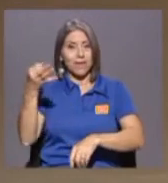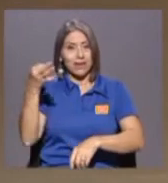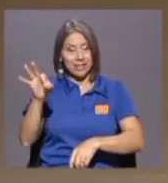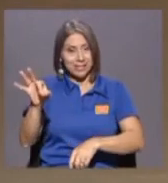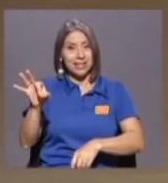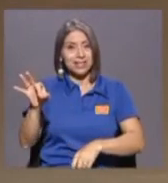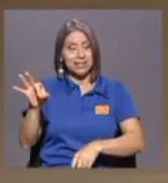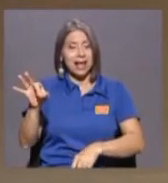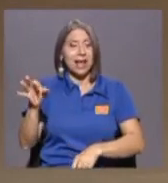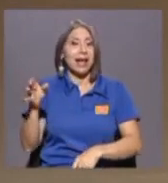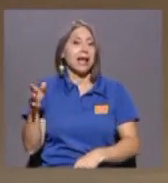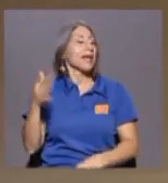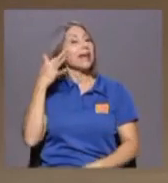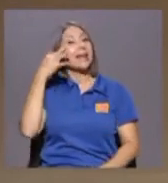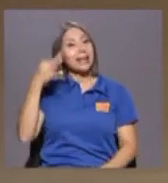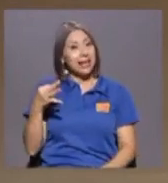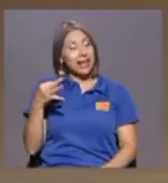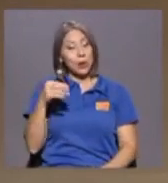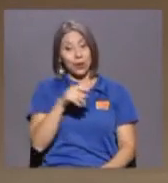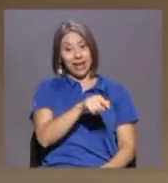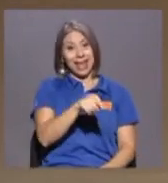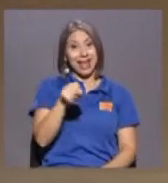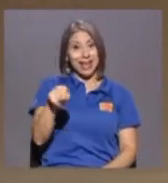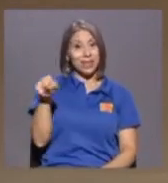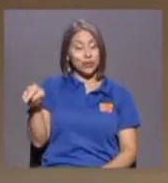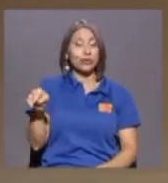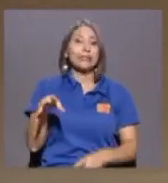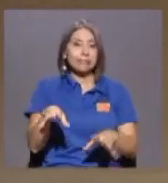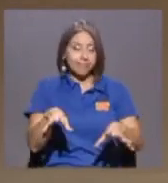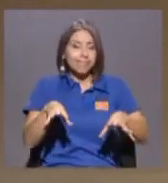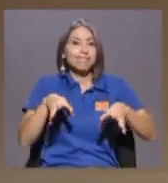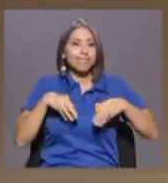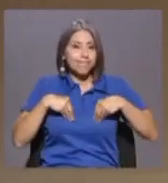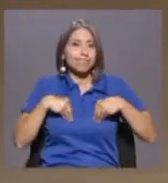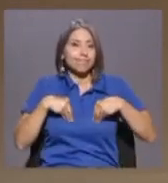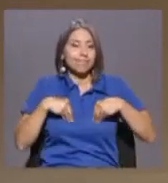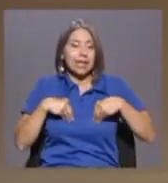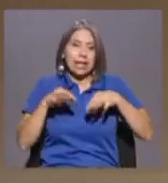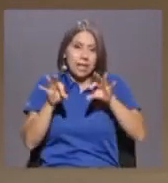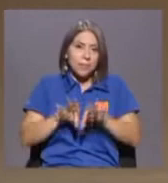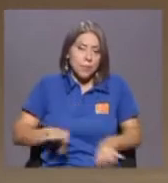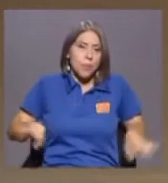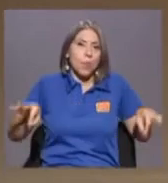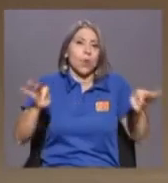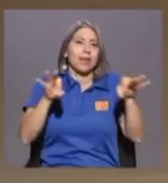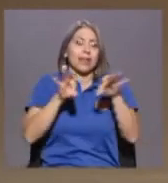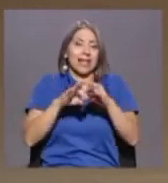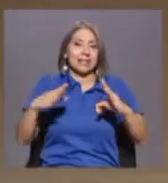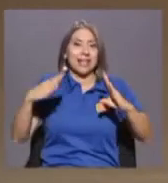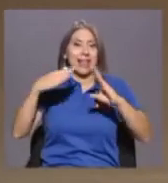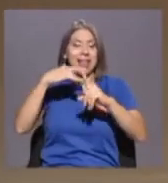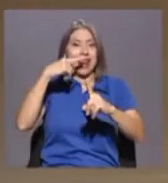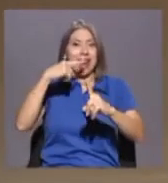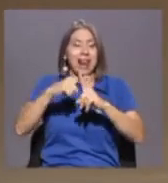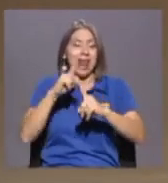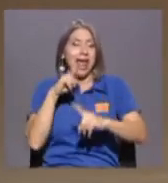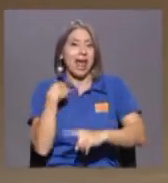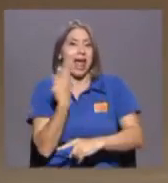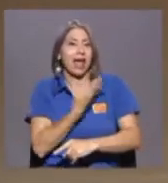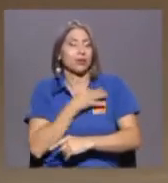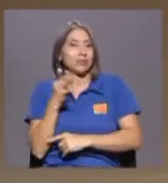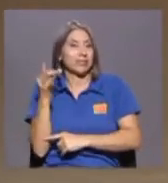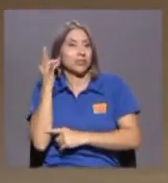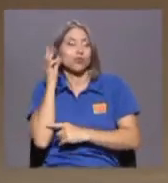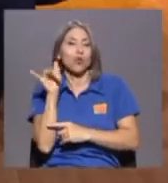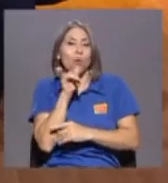creo que se reconoció la importancia de esta catedral como símbolo. ¿Tiene algún comentario sobre